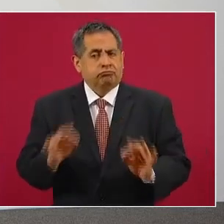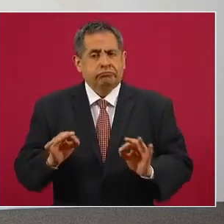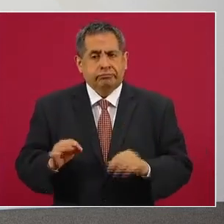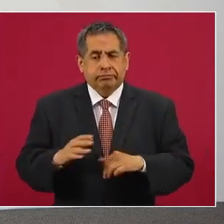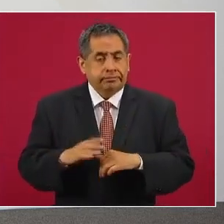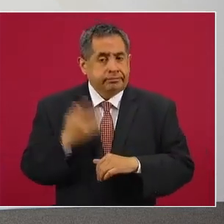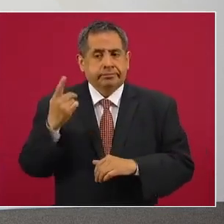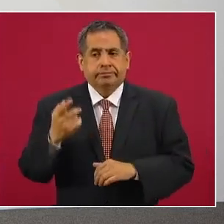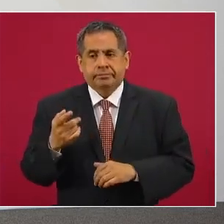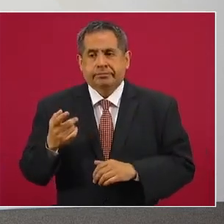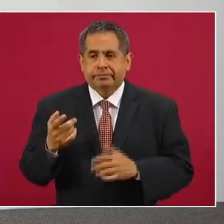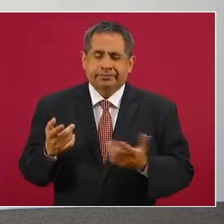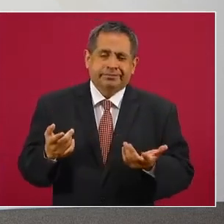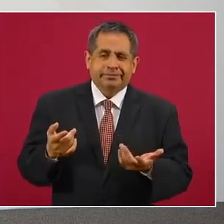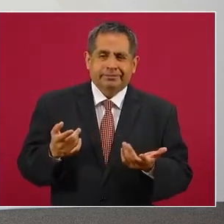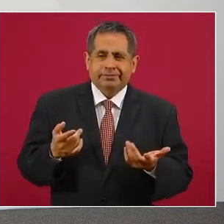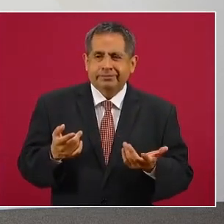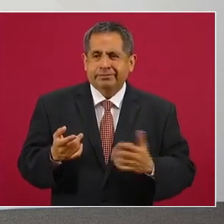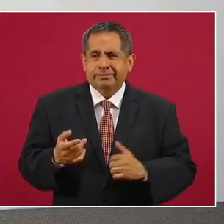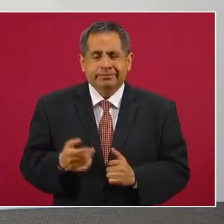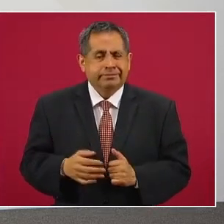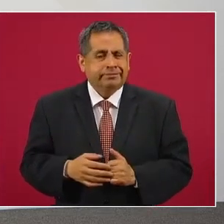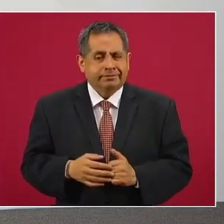porque estaba